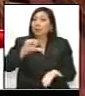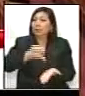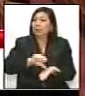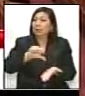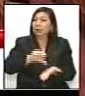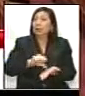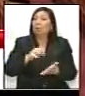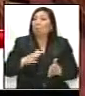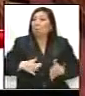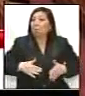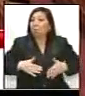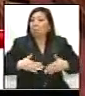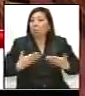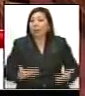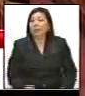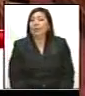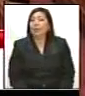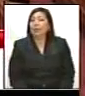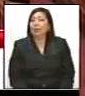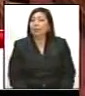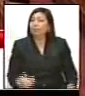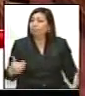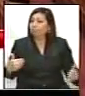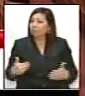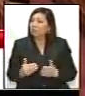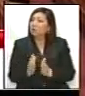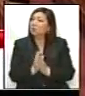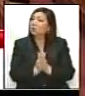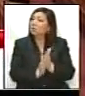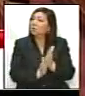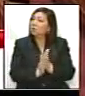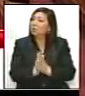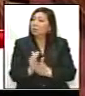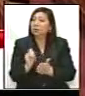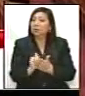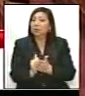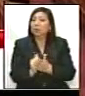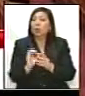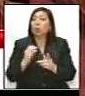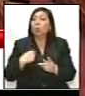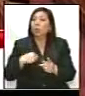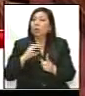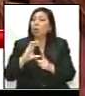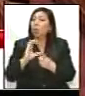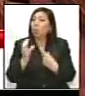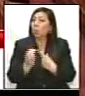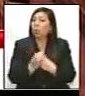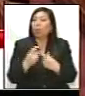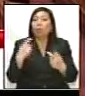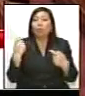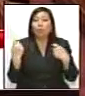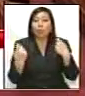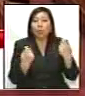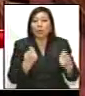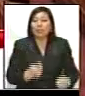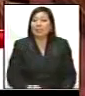país pueda tan cerca disfrutar de nuestra cultura, de nuestro turismo.